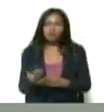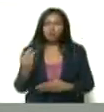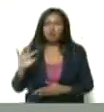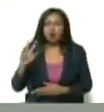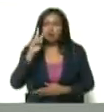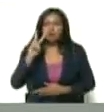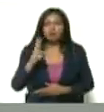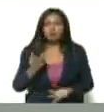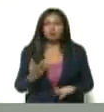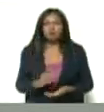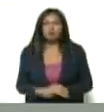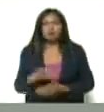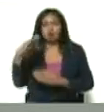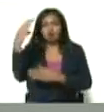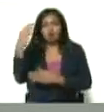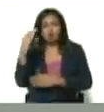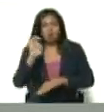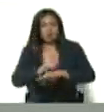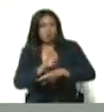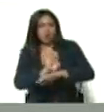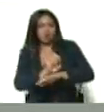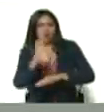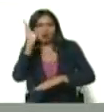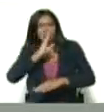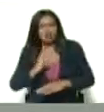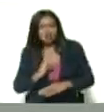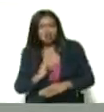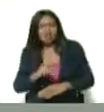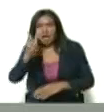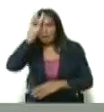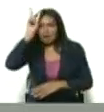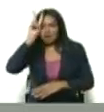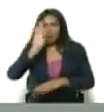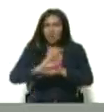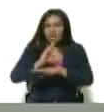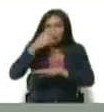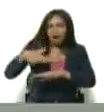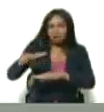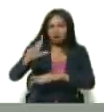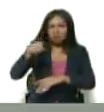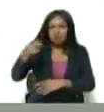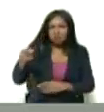eso? En Colombia, en Ecuador, en Brasil, en Perú, protegen al pueblo.